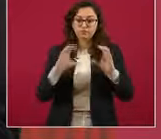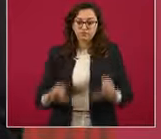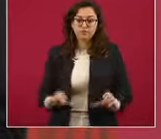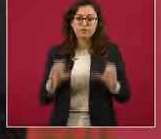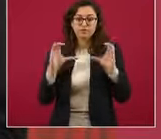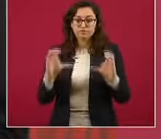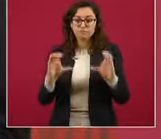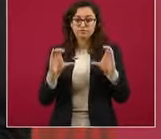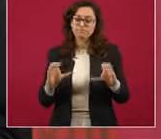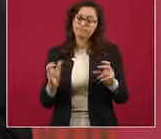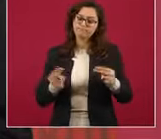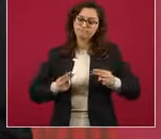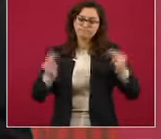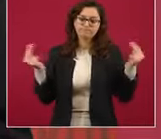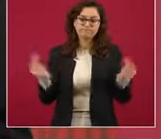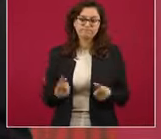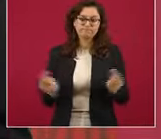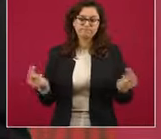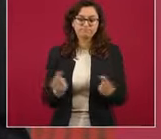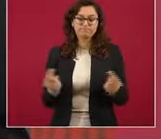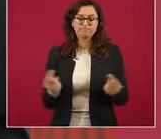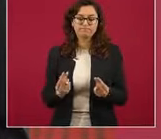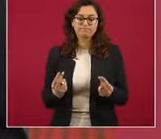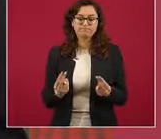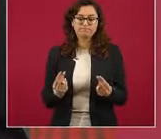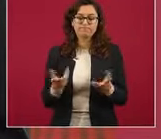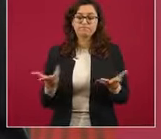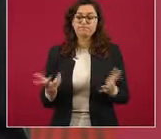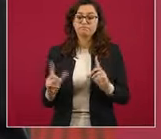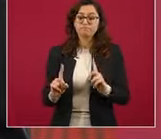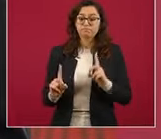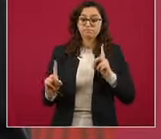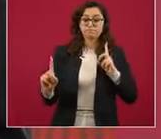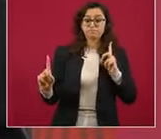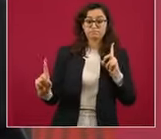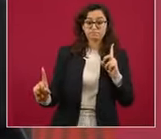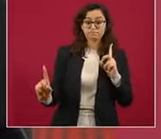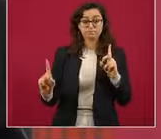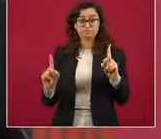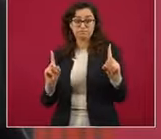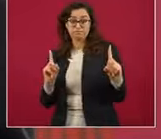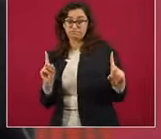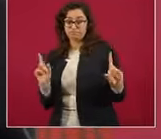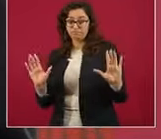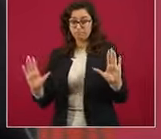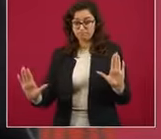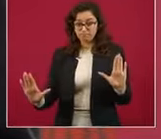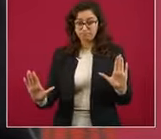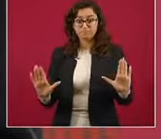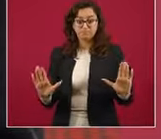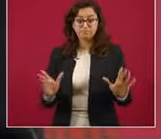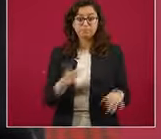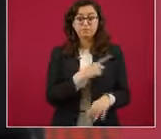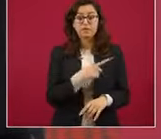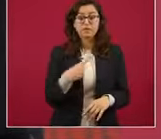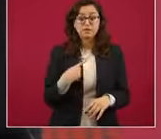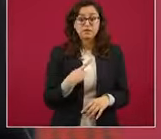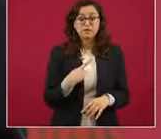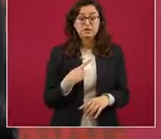cuidarnos, guardar la sana distancia, no